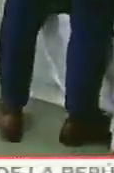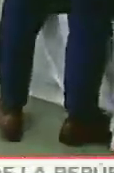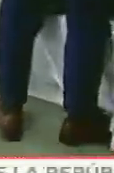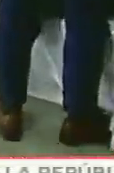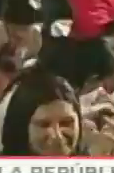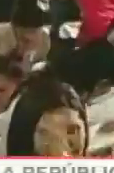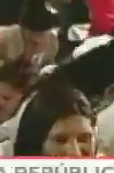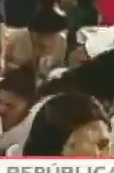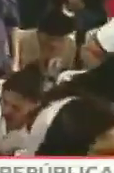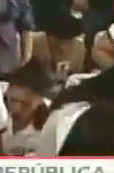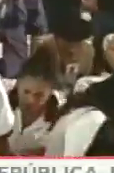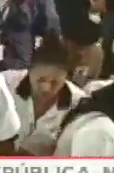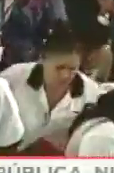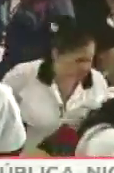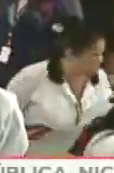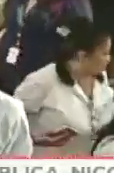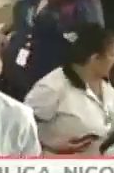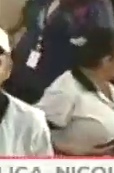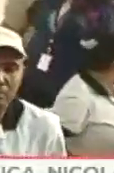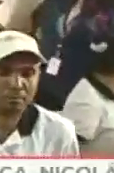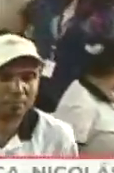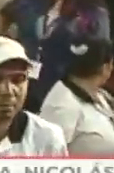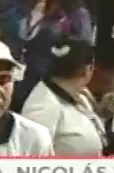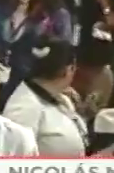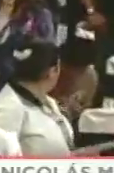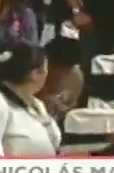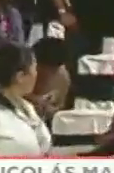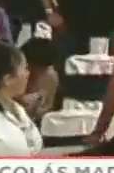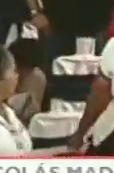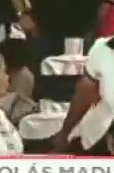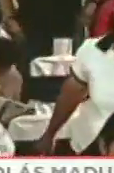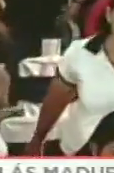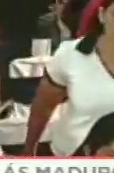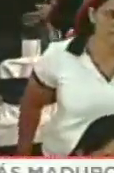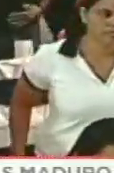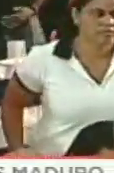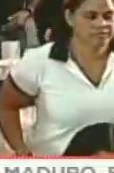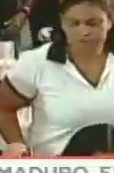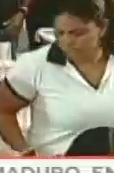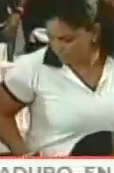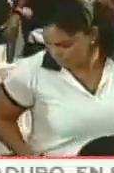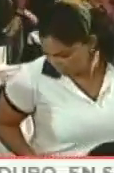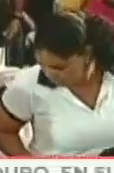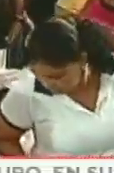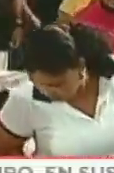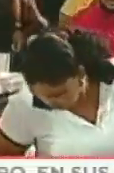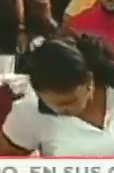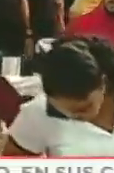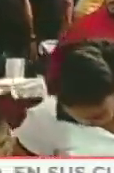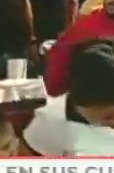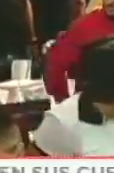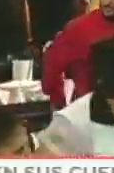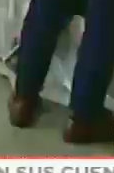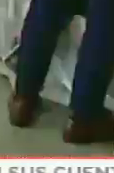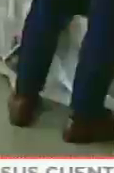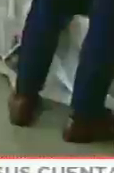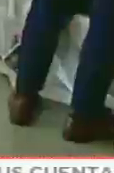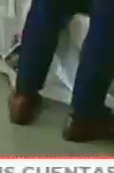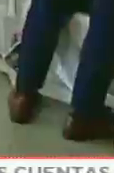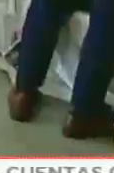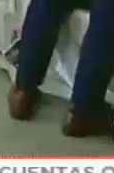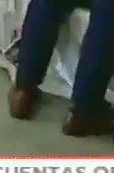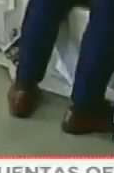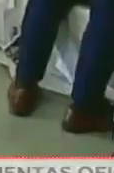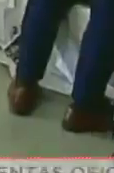del país. Un logro más que ha demostrado el esfuerzo por parte del Poder Ejecutivo y las alianzas,